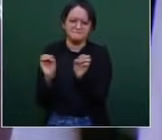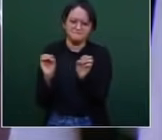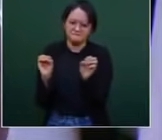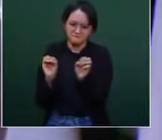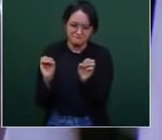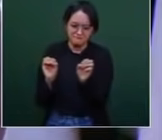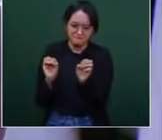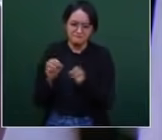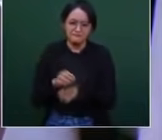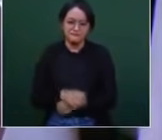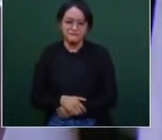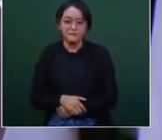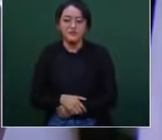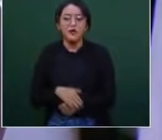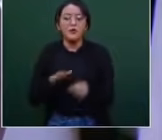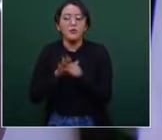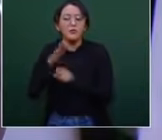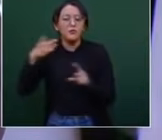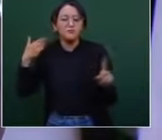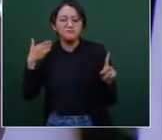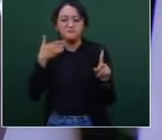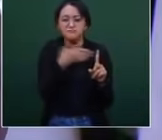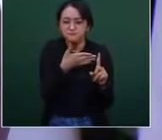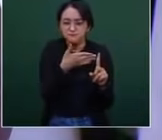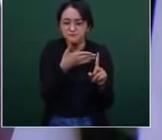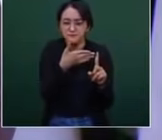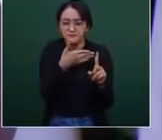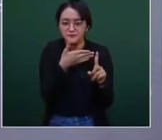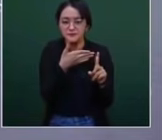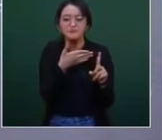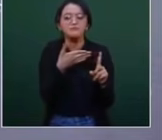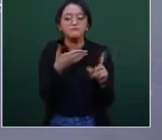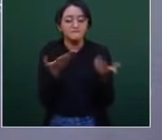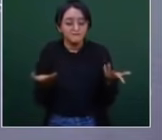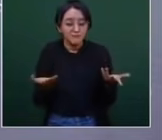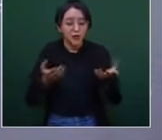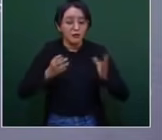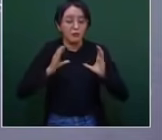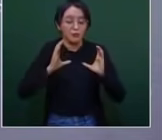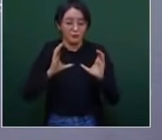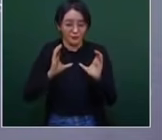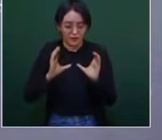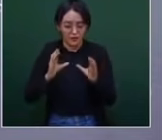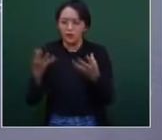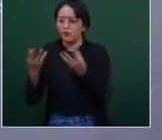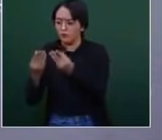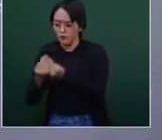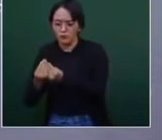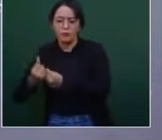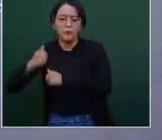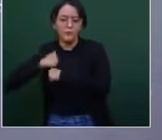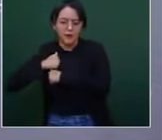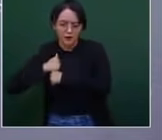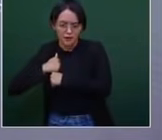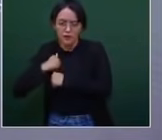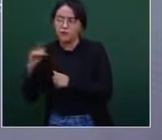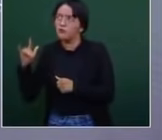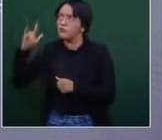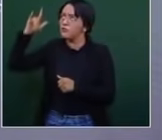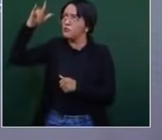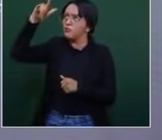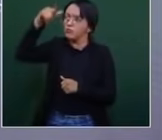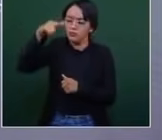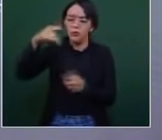históricas principales han sido garantizar, junto con el Ejército y la Fuerza Aérea, la integridad